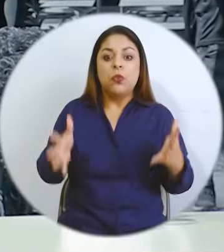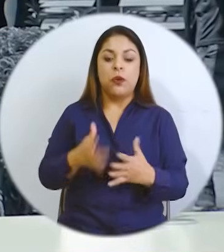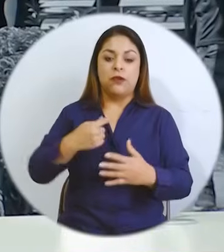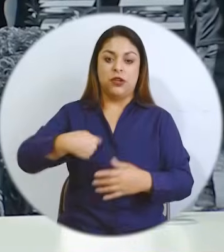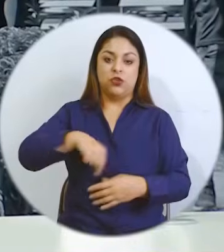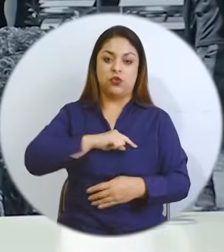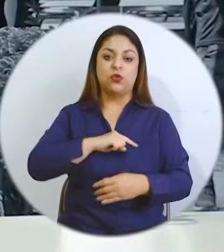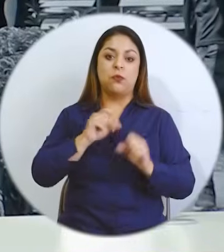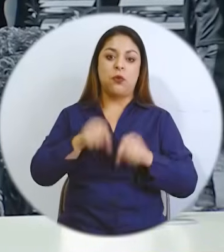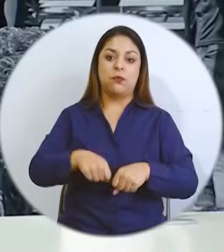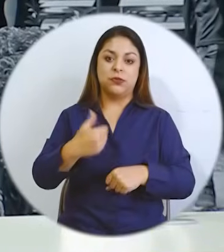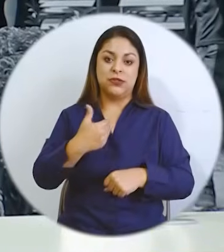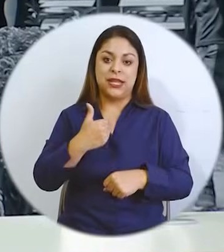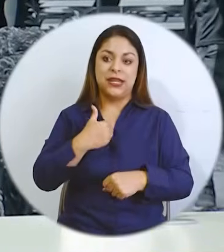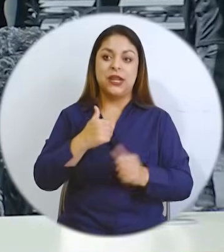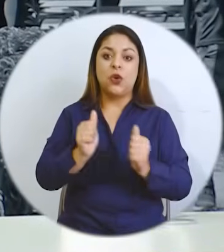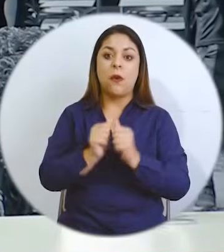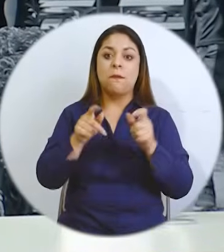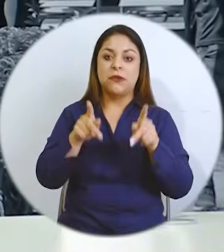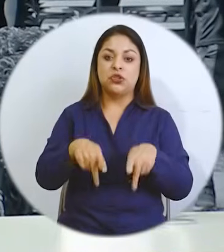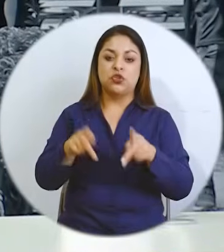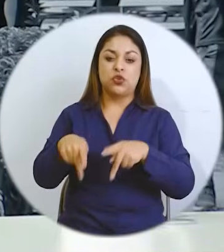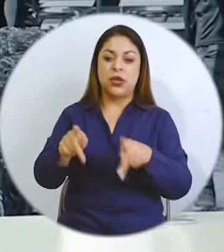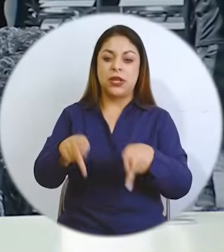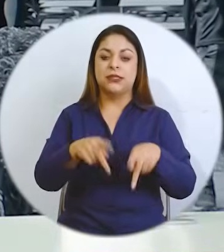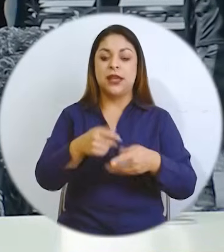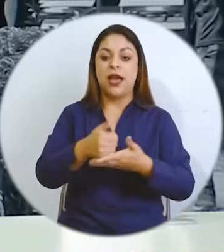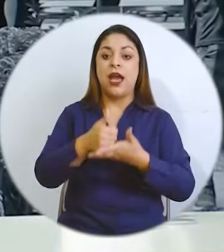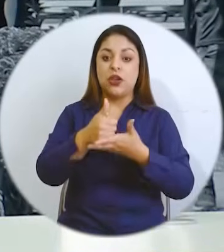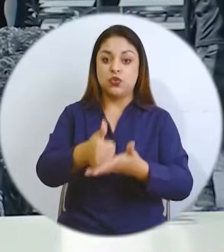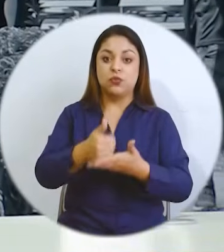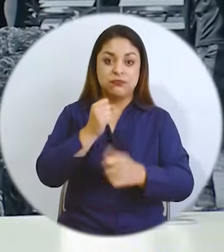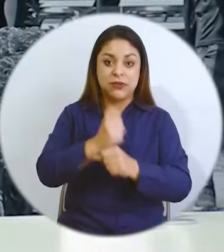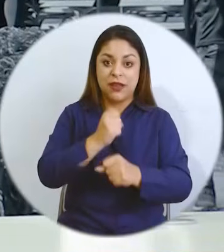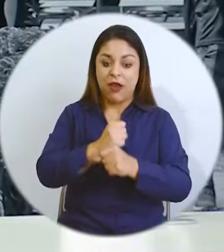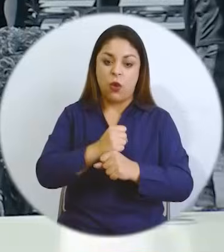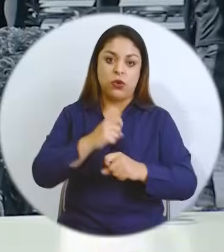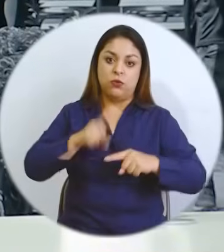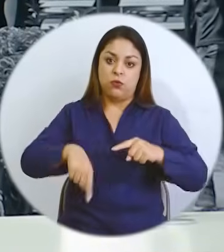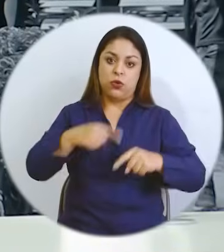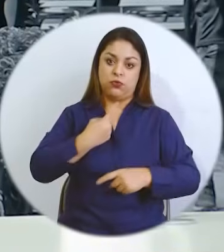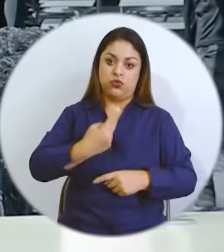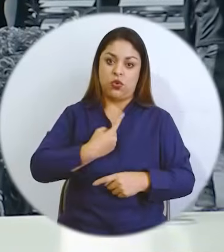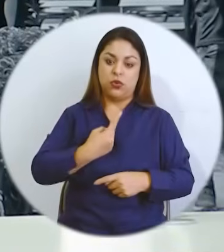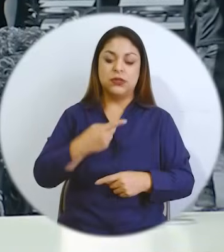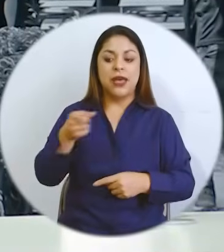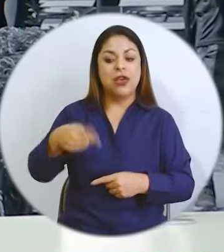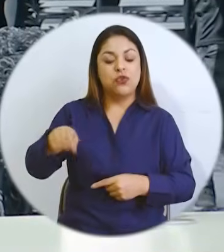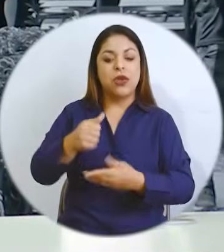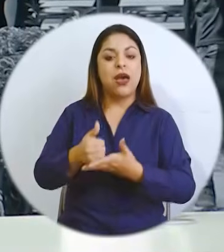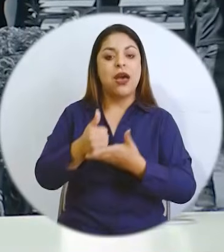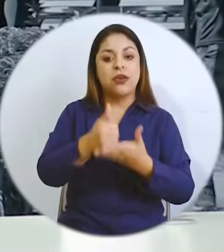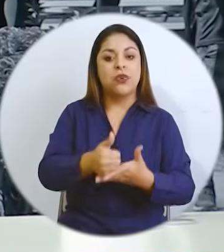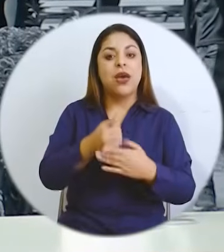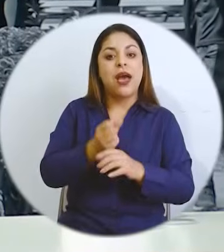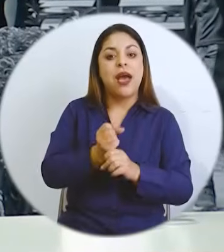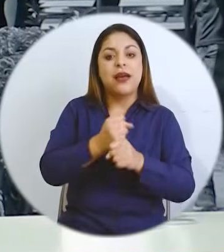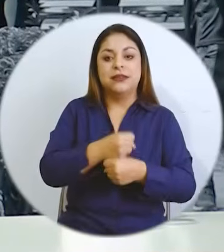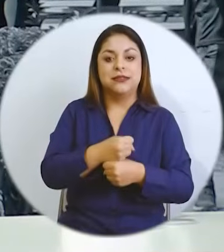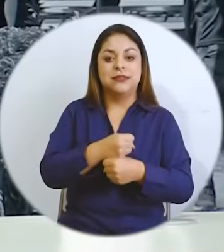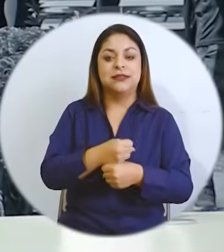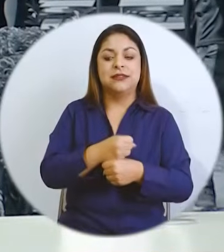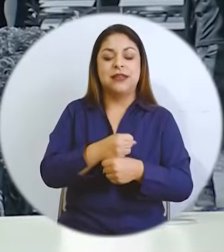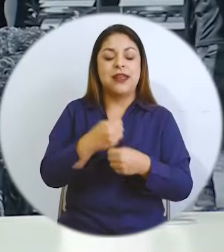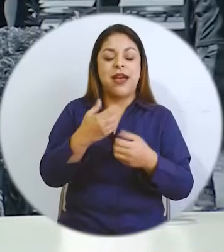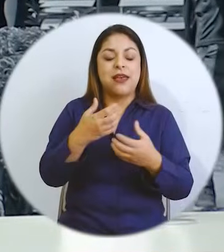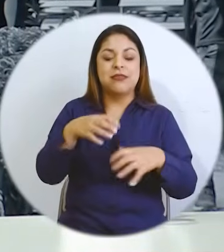asadas, han promovido, digamos, de que nosotros podamos contar con personas que nos ayuden a ese trabajo que no podemos hacerlo solos, de que ellos nos ayuden